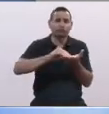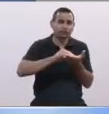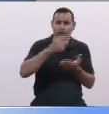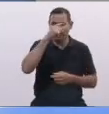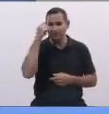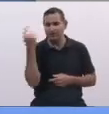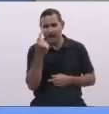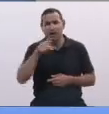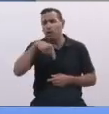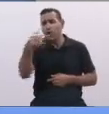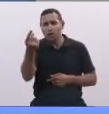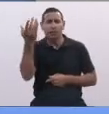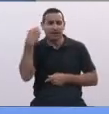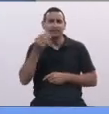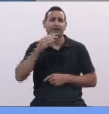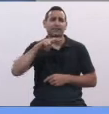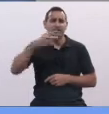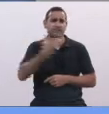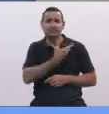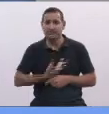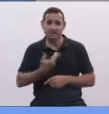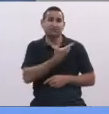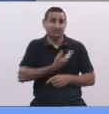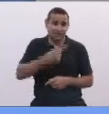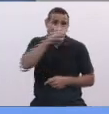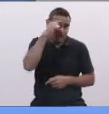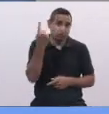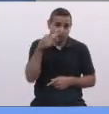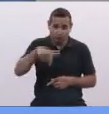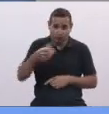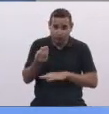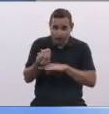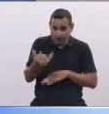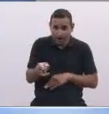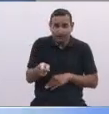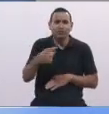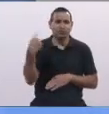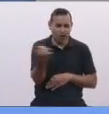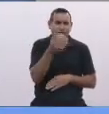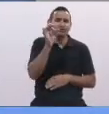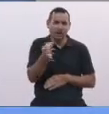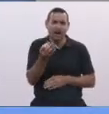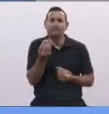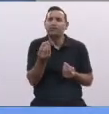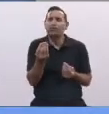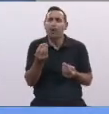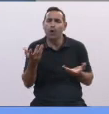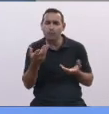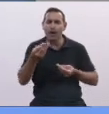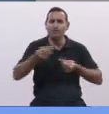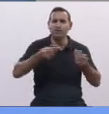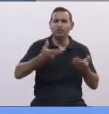funcionarios nacionales y otros fueron vicepresidente y presidente de la nación. Y todos sabemos cómo funciona